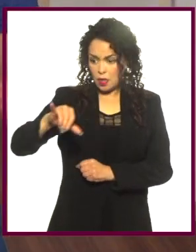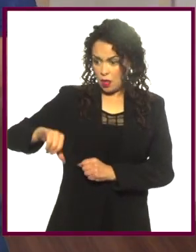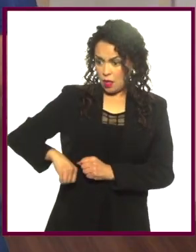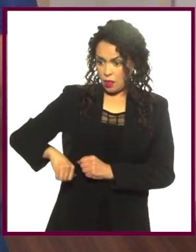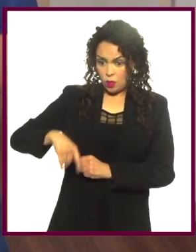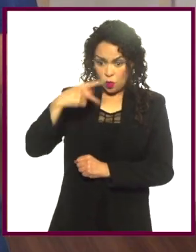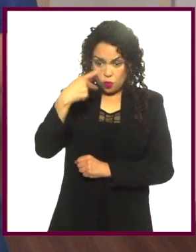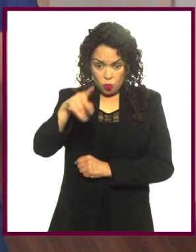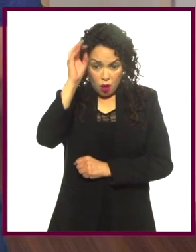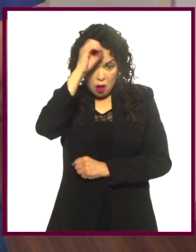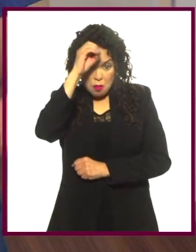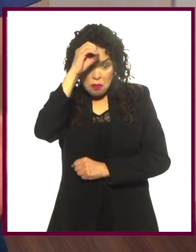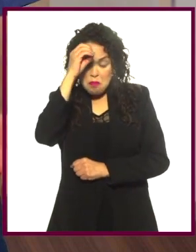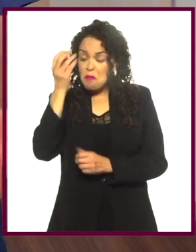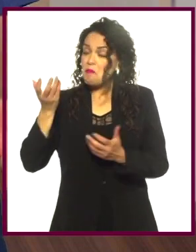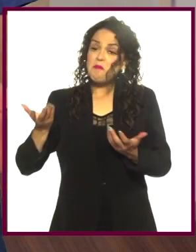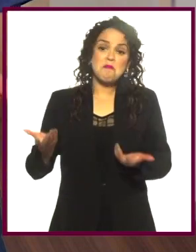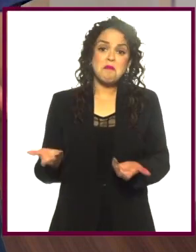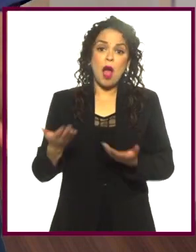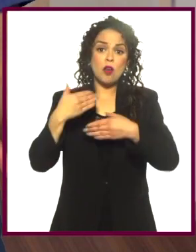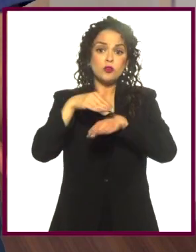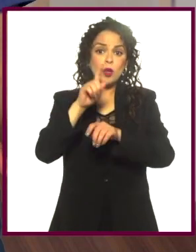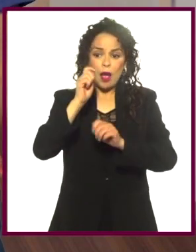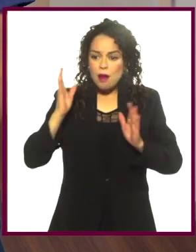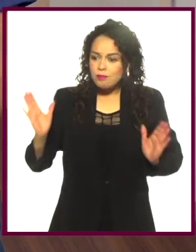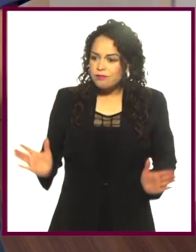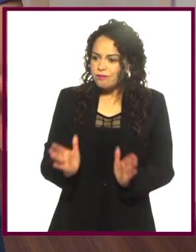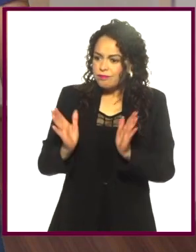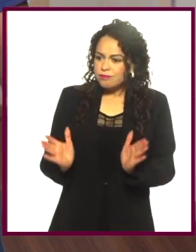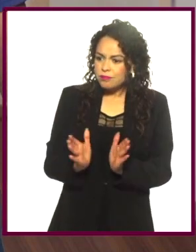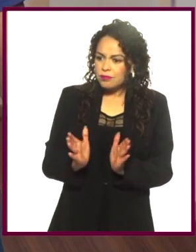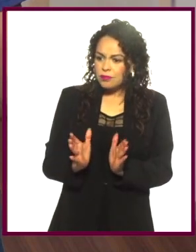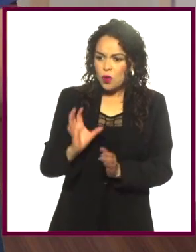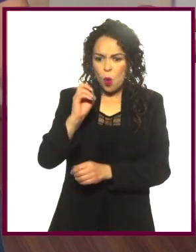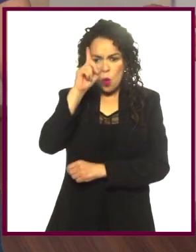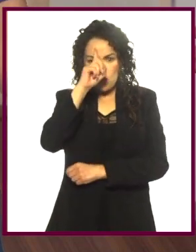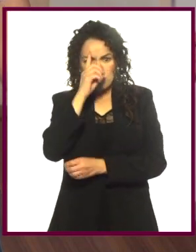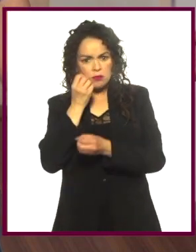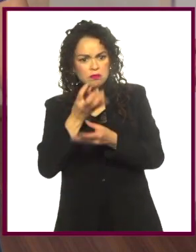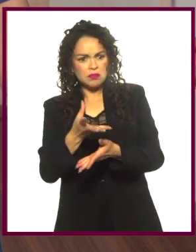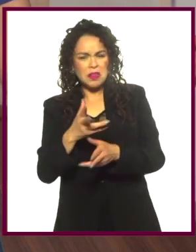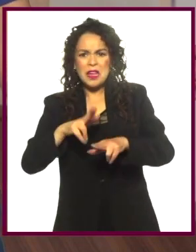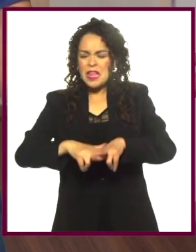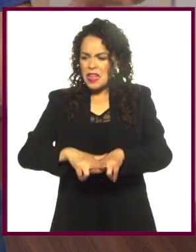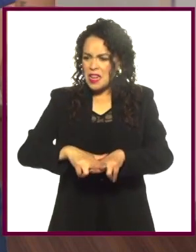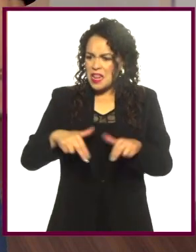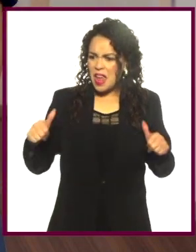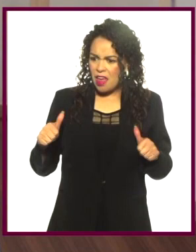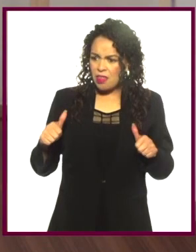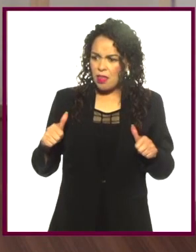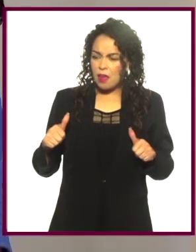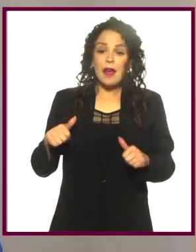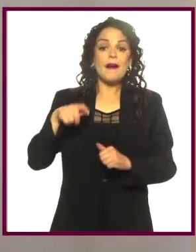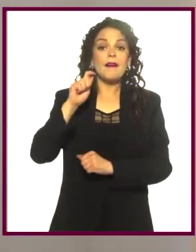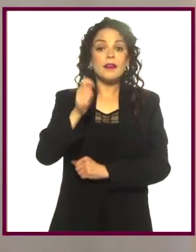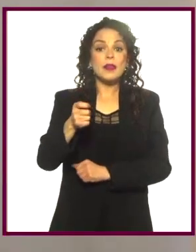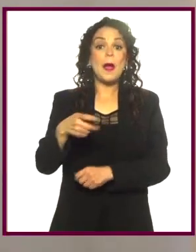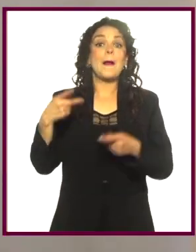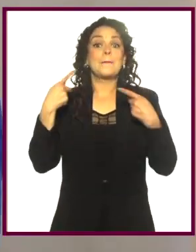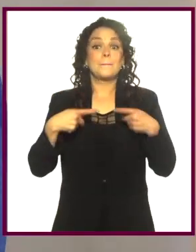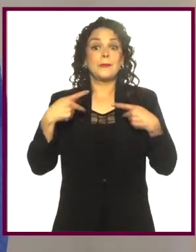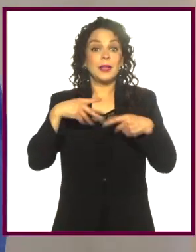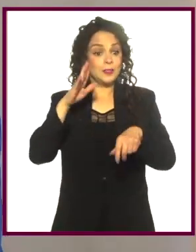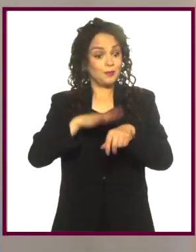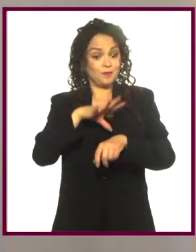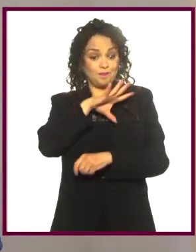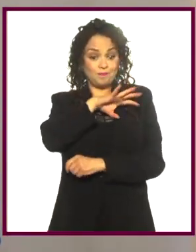lo que tú piensas. ¿Tu opinión sobre la iniciativa? ¿Alguna sugerencia? Nada. Su intención fue que los fans de